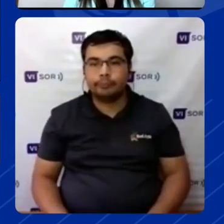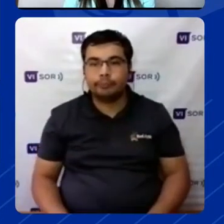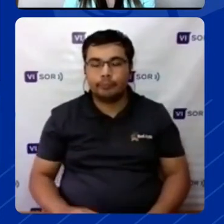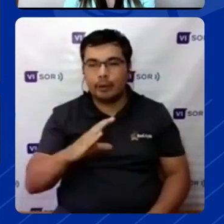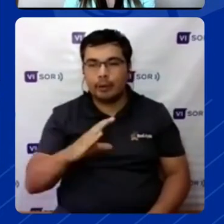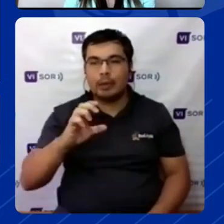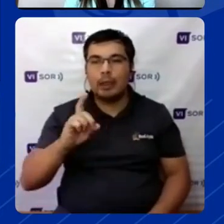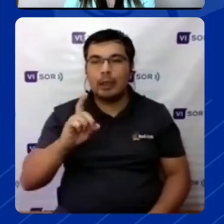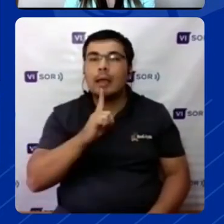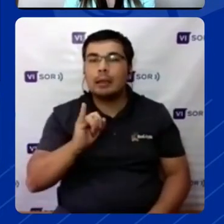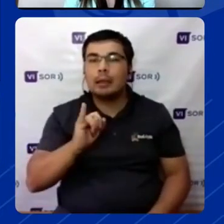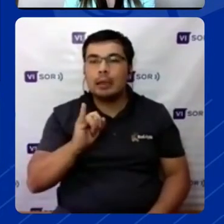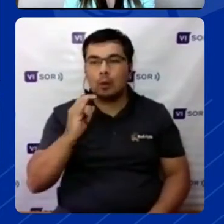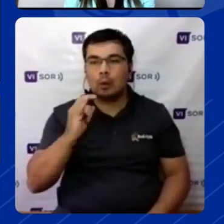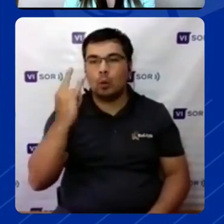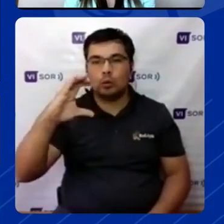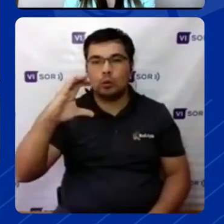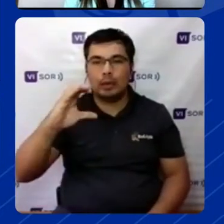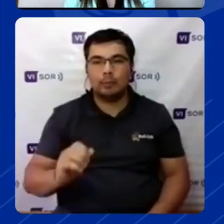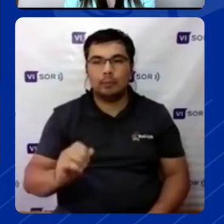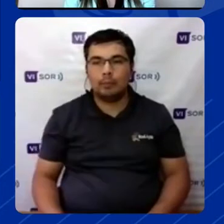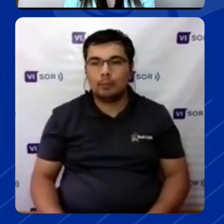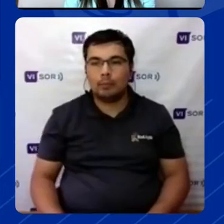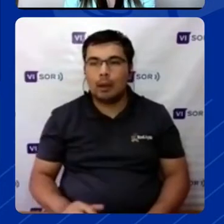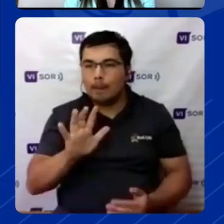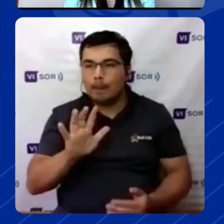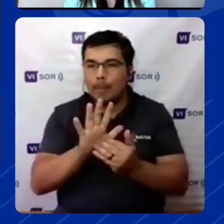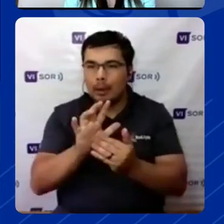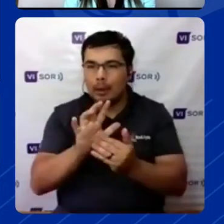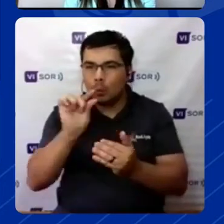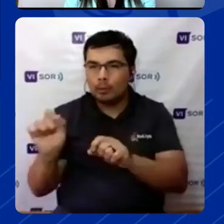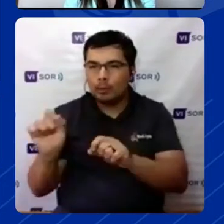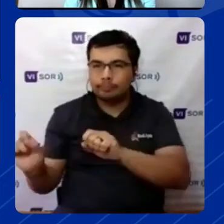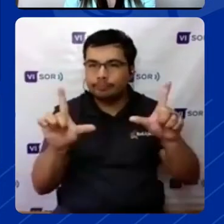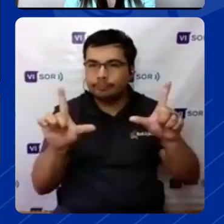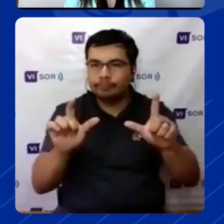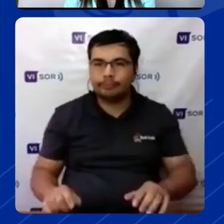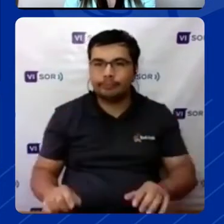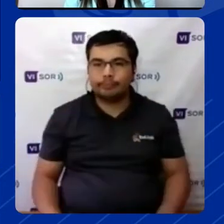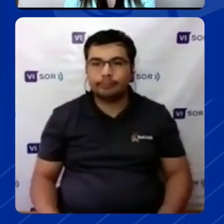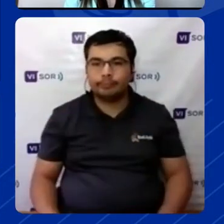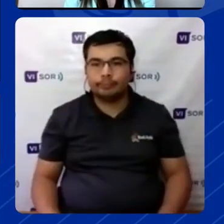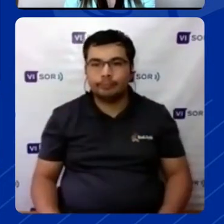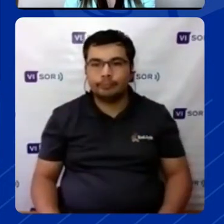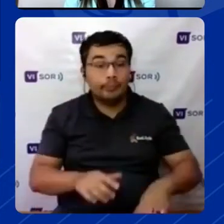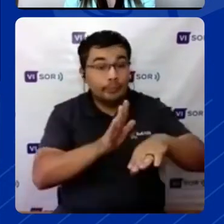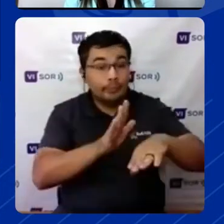CDTUC. No tengo la diapo. Hola.